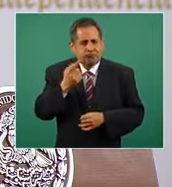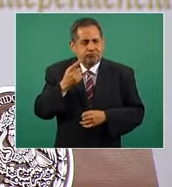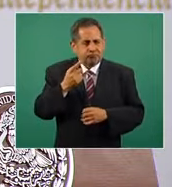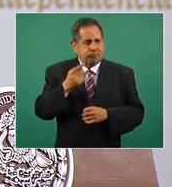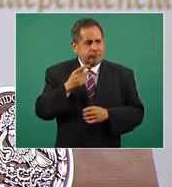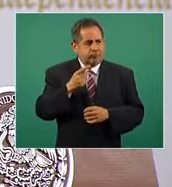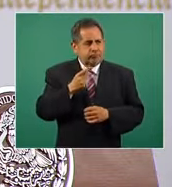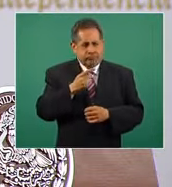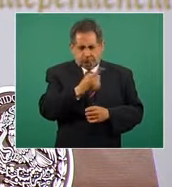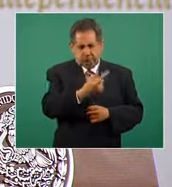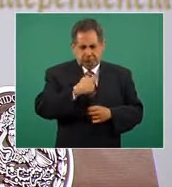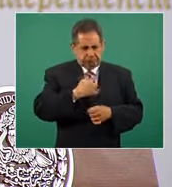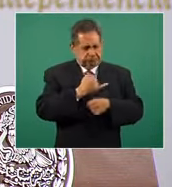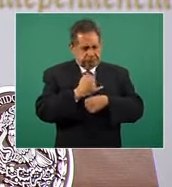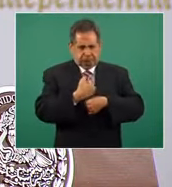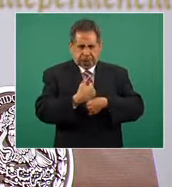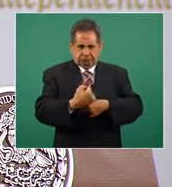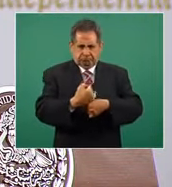que